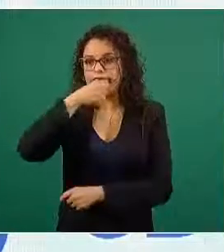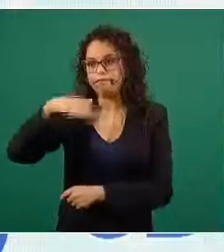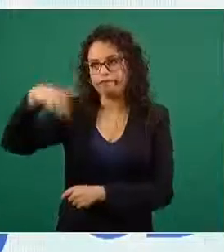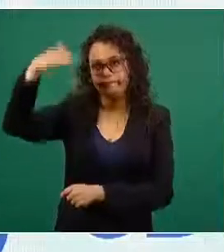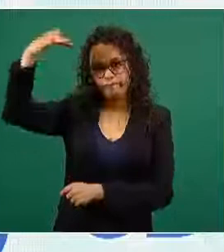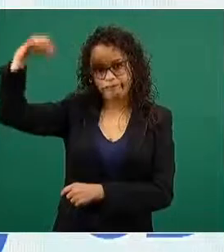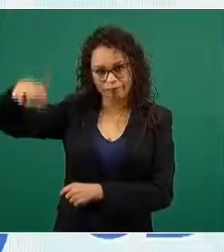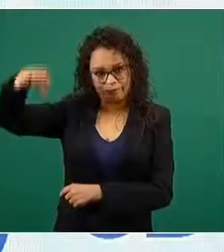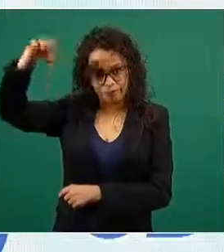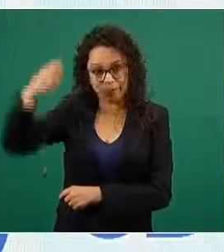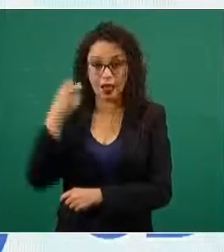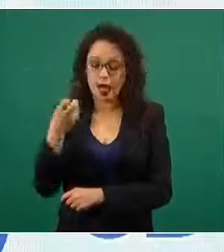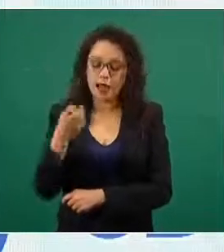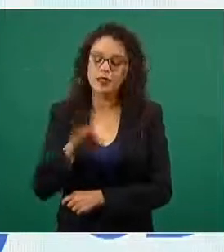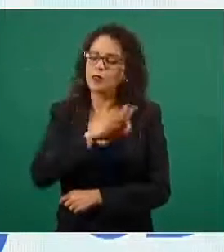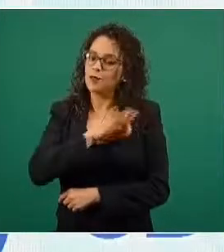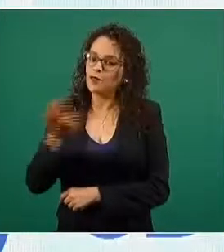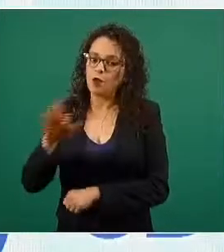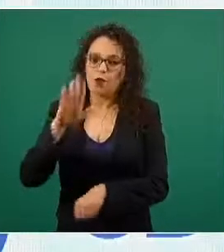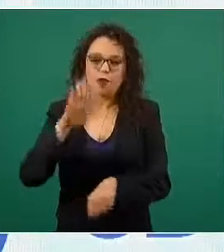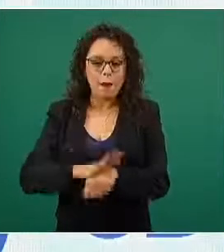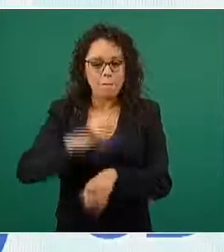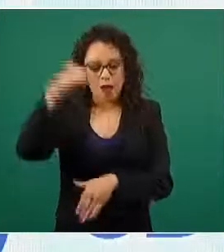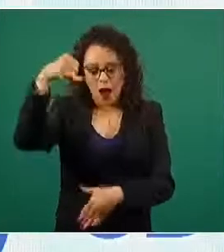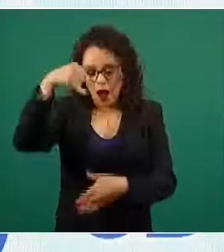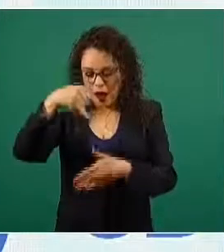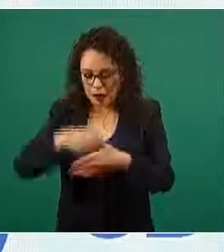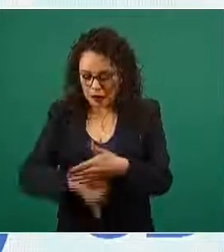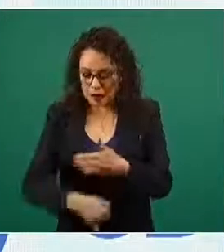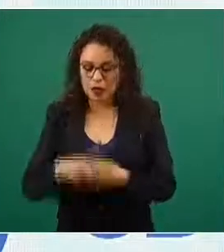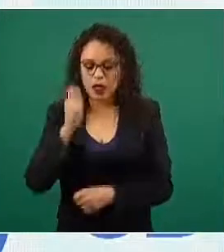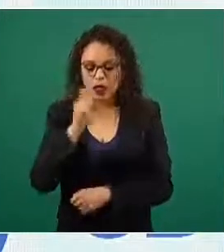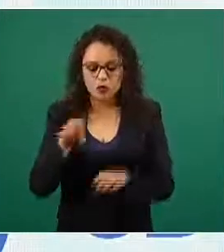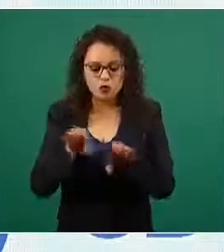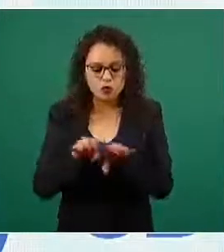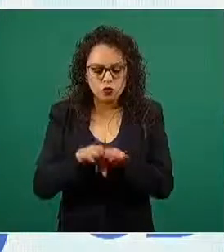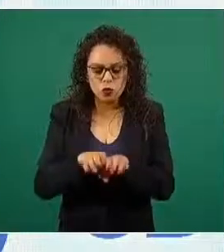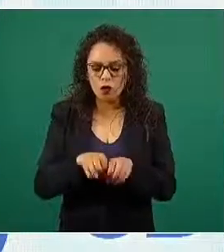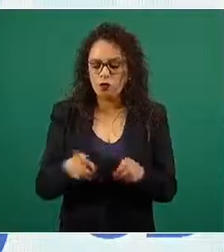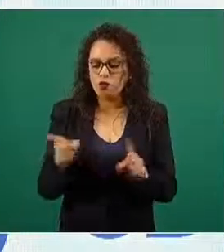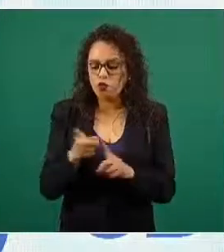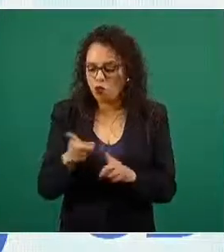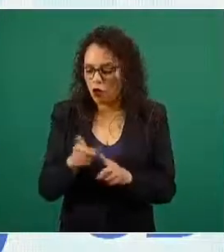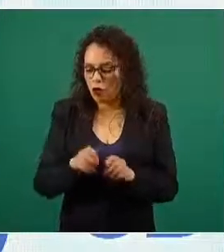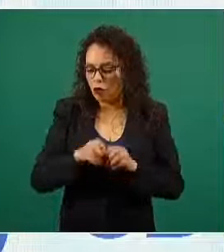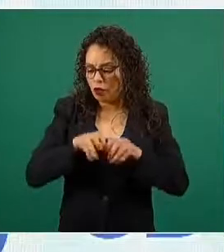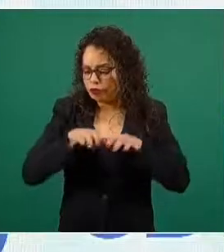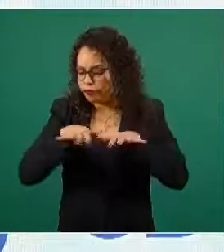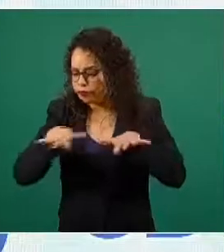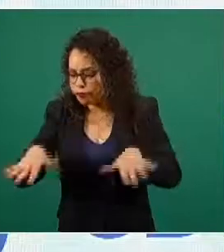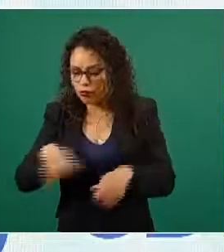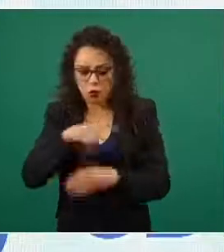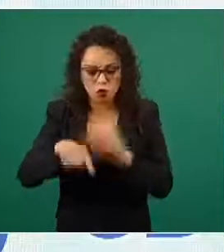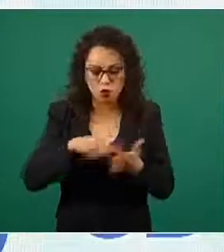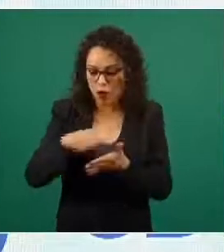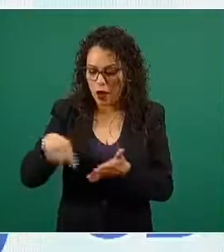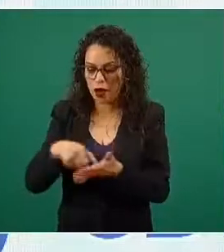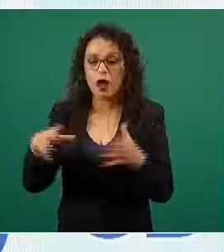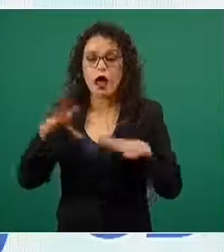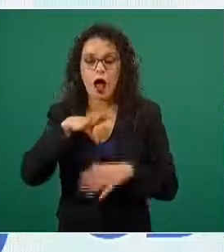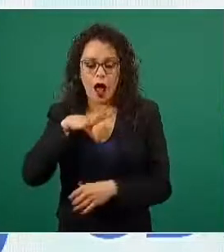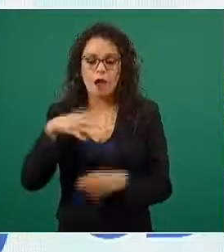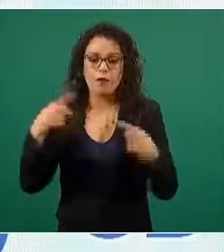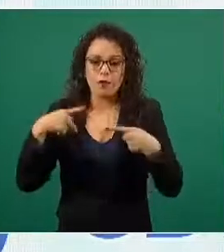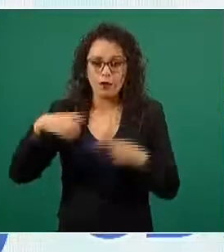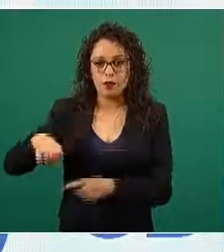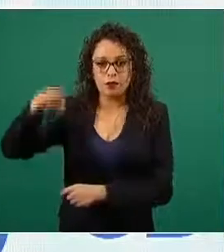permite un nivel de detalle muy importante sobre la distribución en el territorio de las personas adultas mayores, y